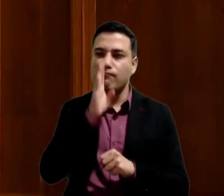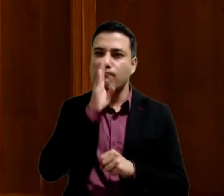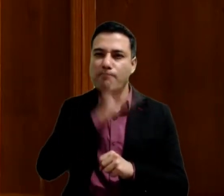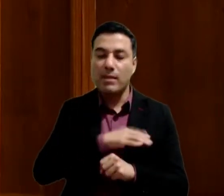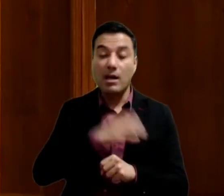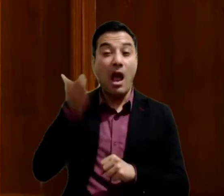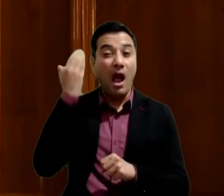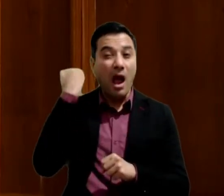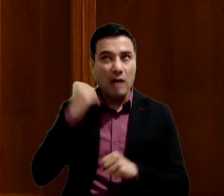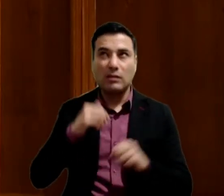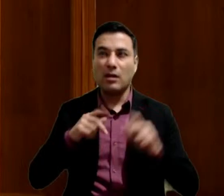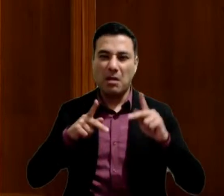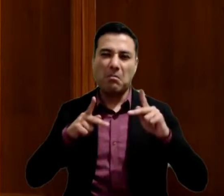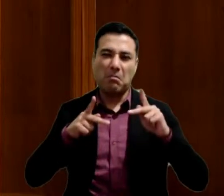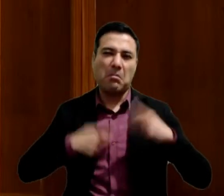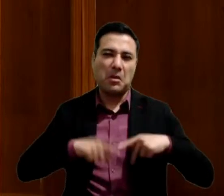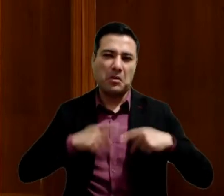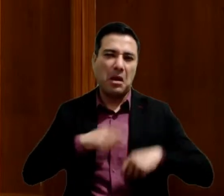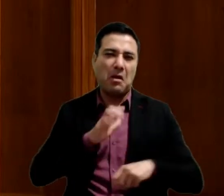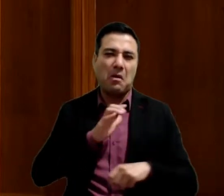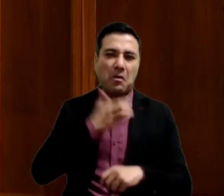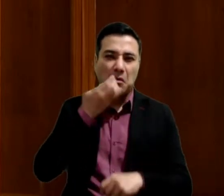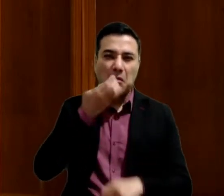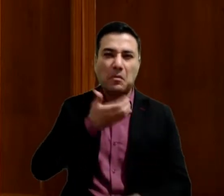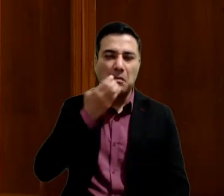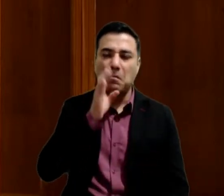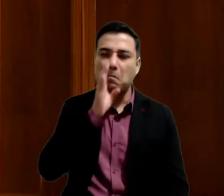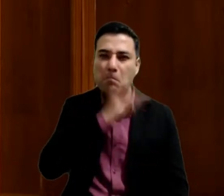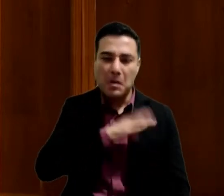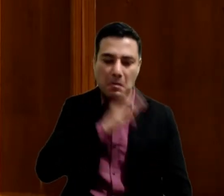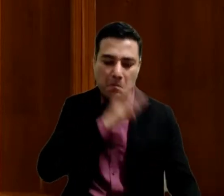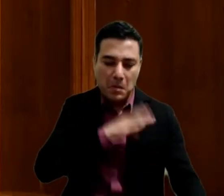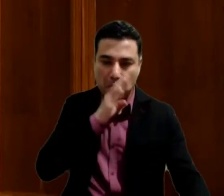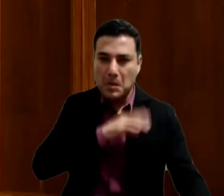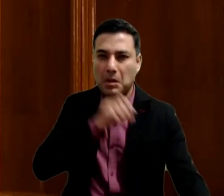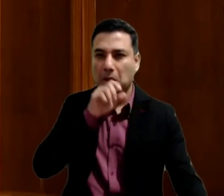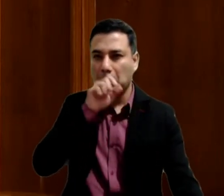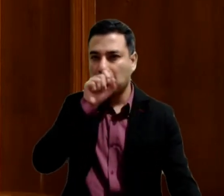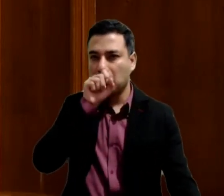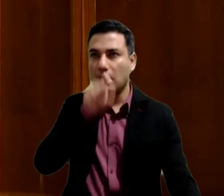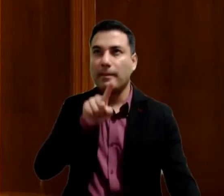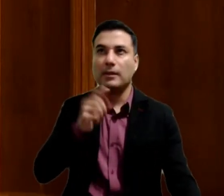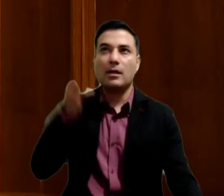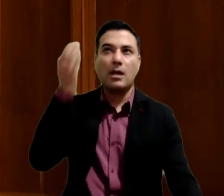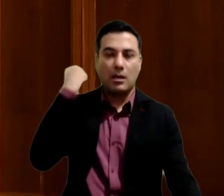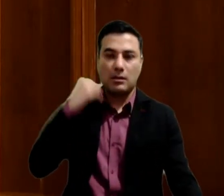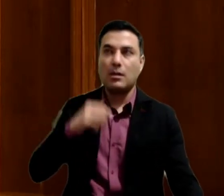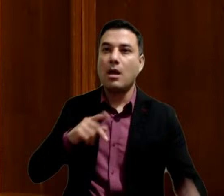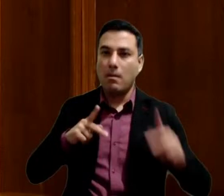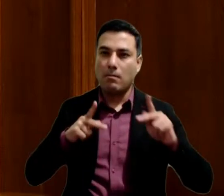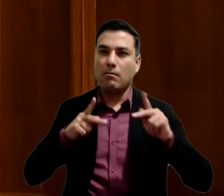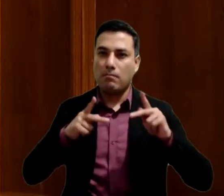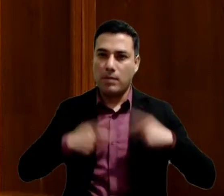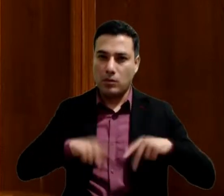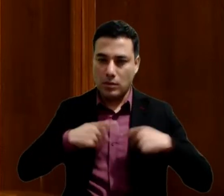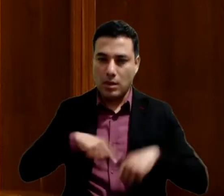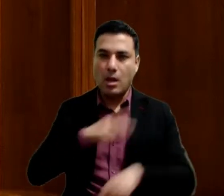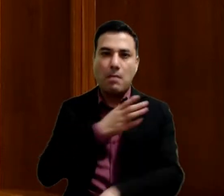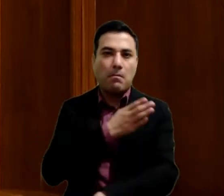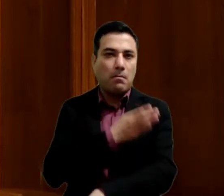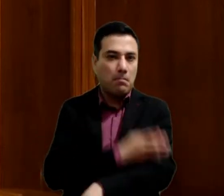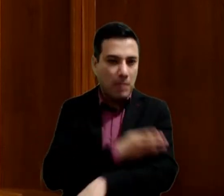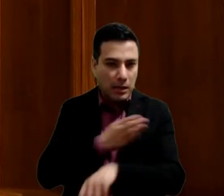Es una reafirmación del mandato que nos dejaron nuestros próceres, desde Madero